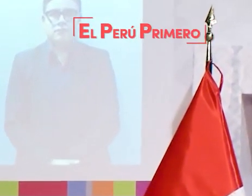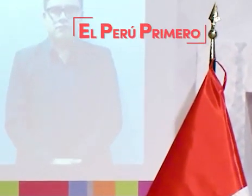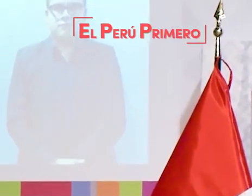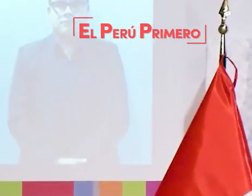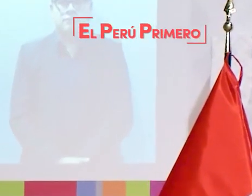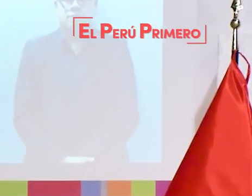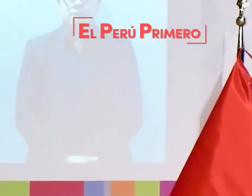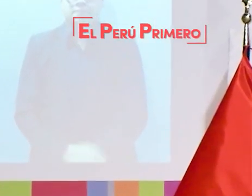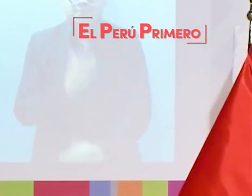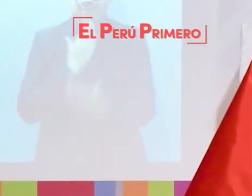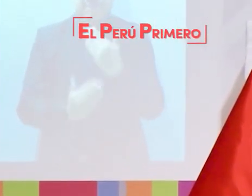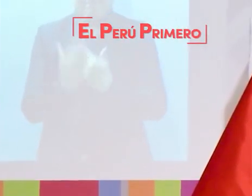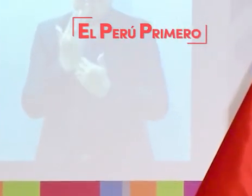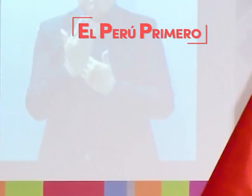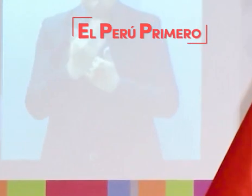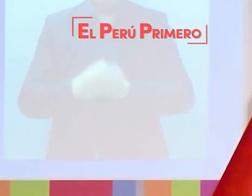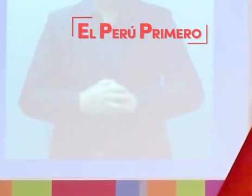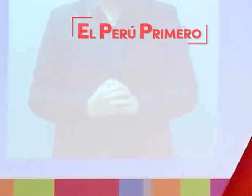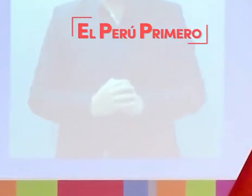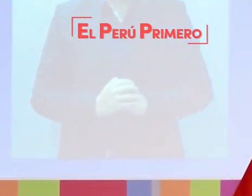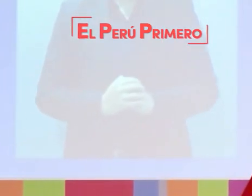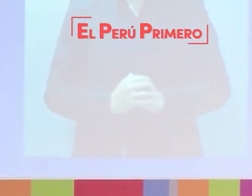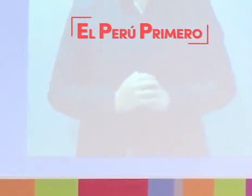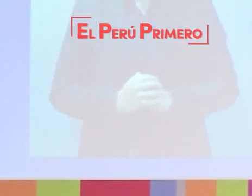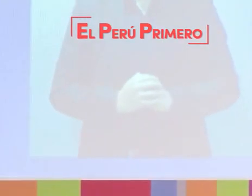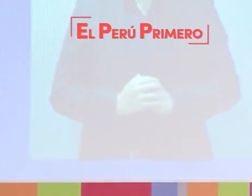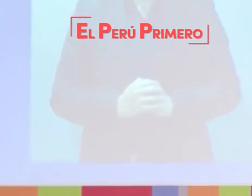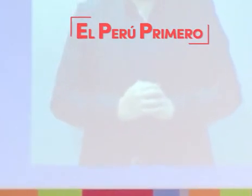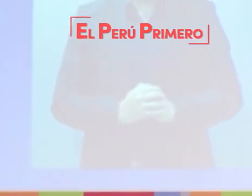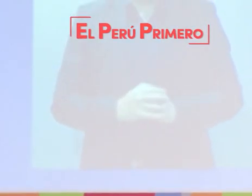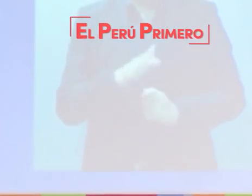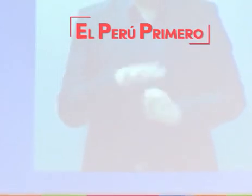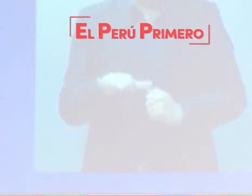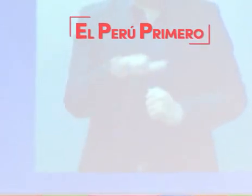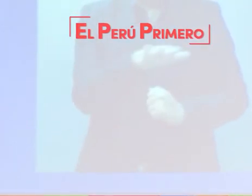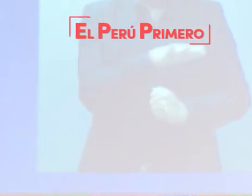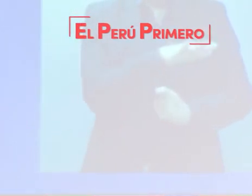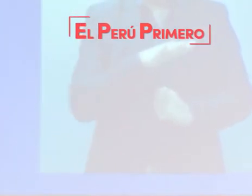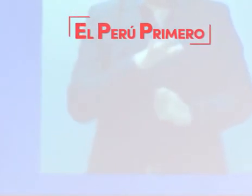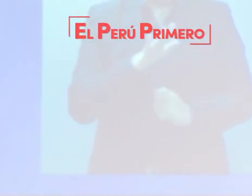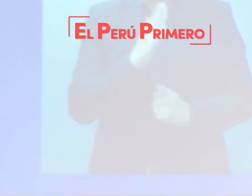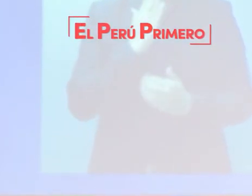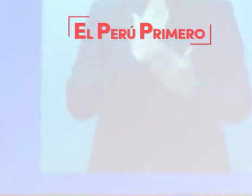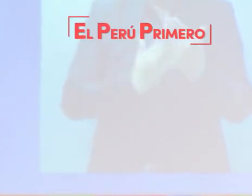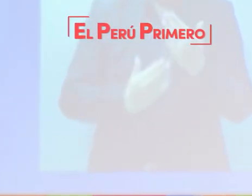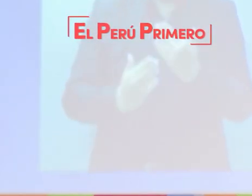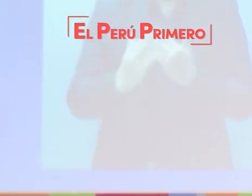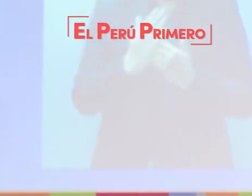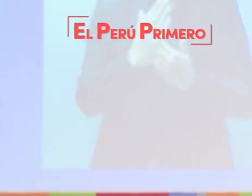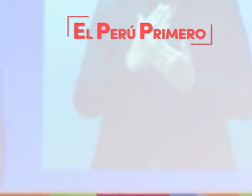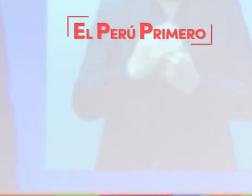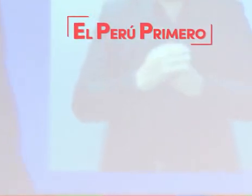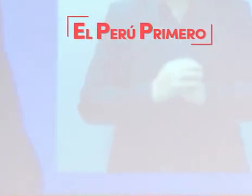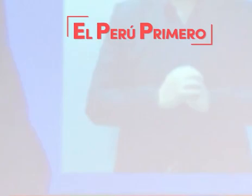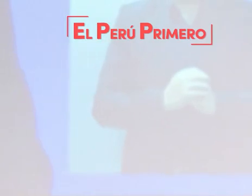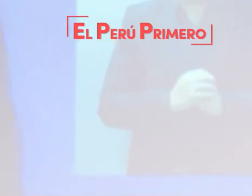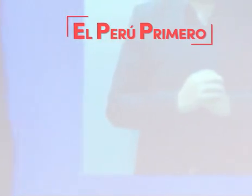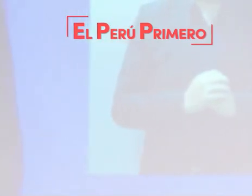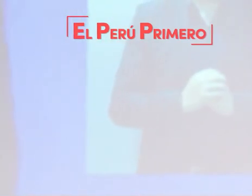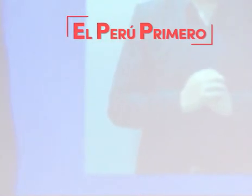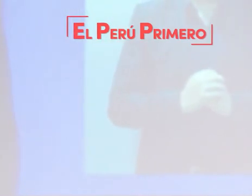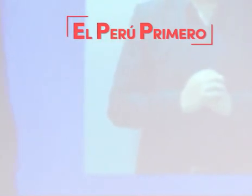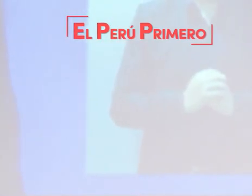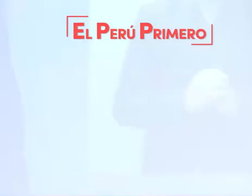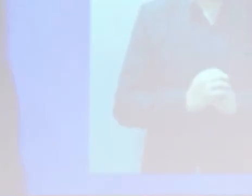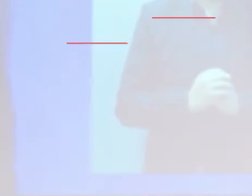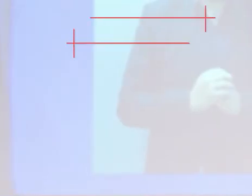Buenos días a los ministros, a la ministra, al defensor del pueblo,